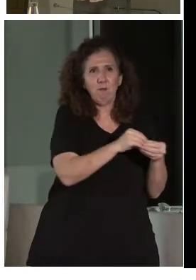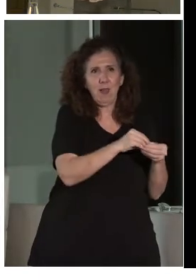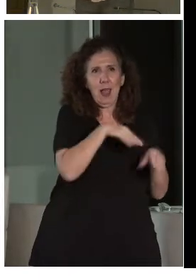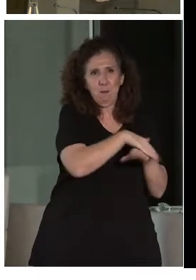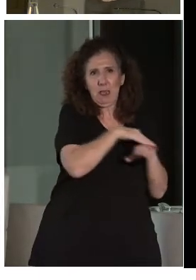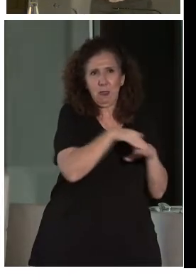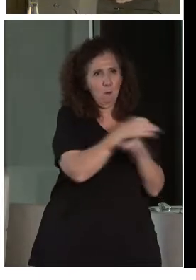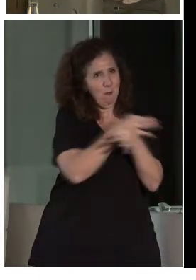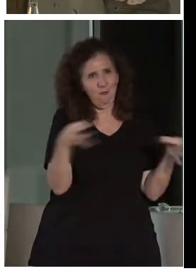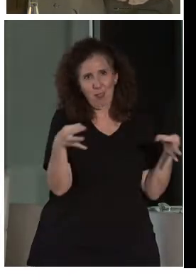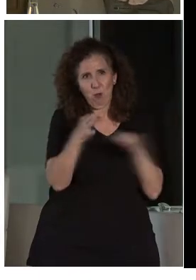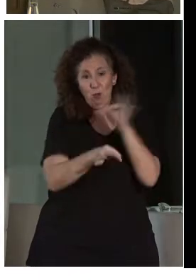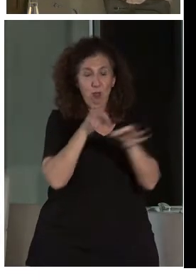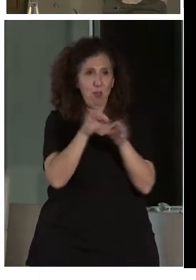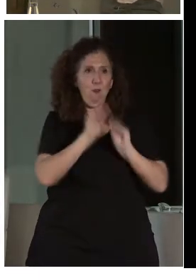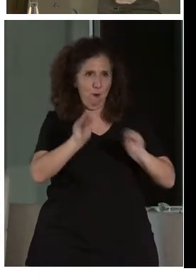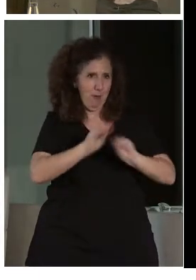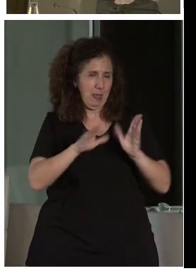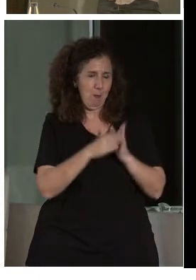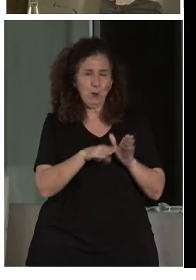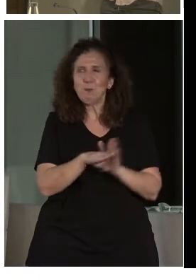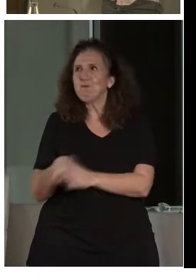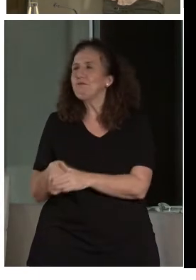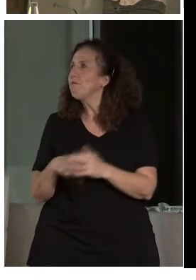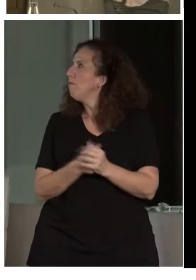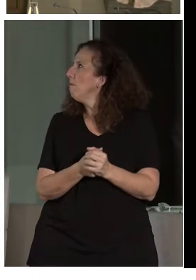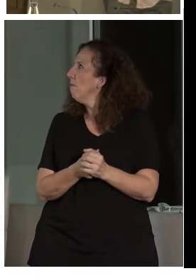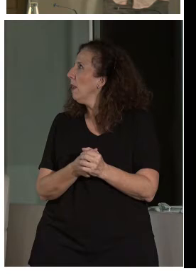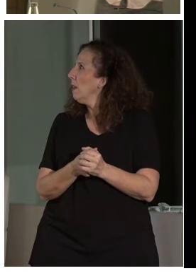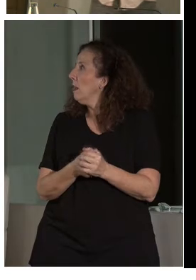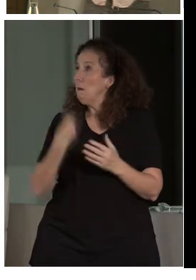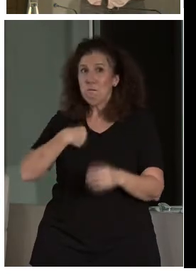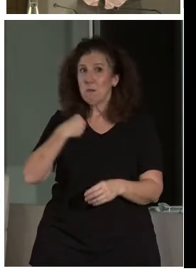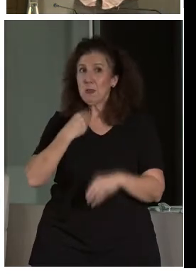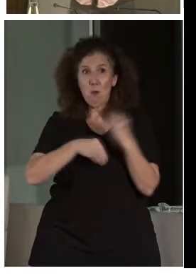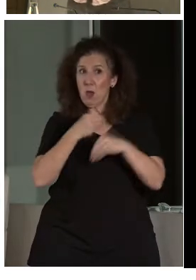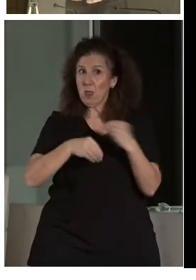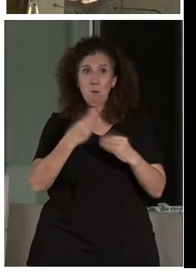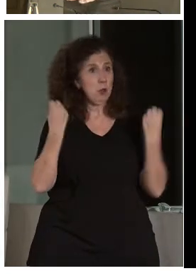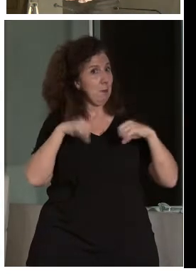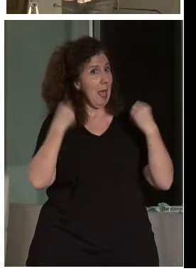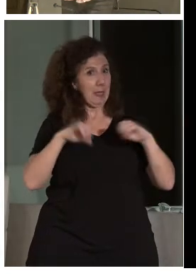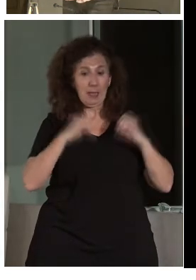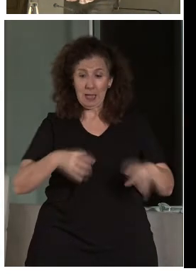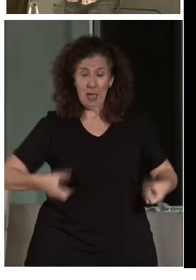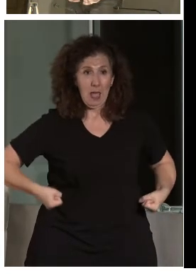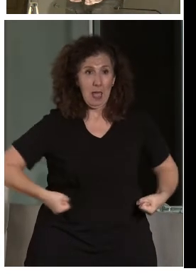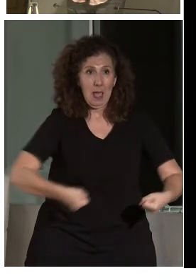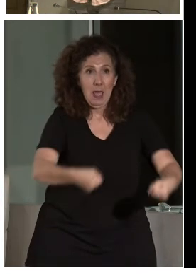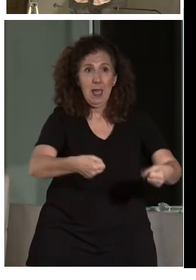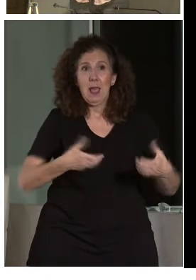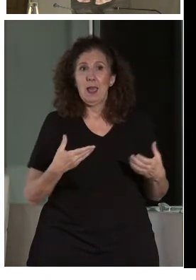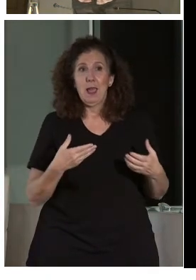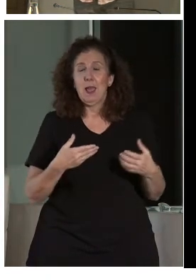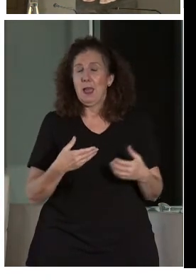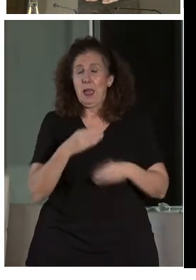¿Ok? Pues eso hicimos y también, evidentemente, con su práctica en San Sebastián, dando una